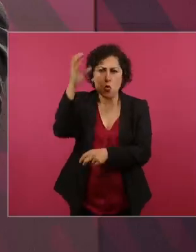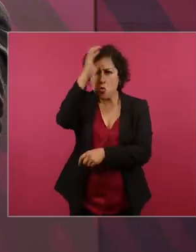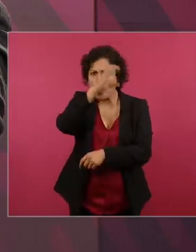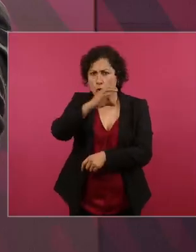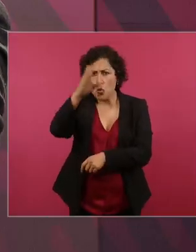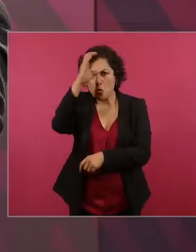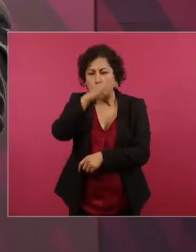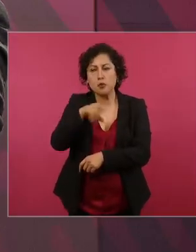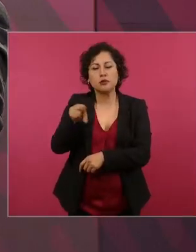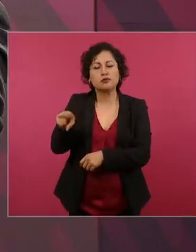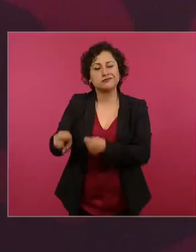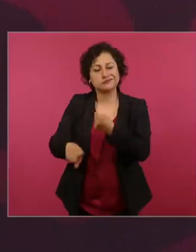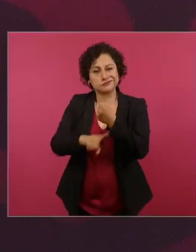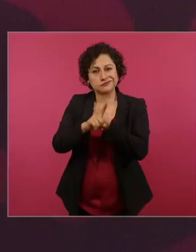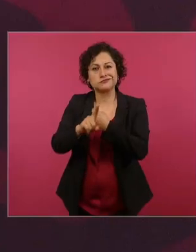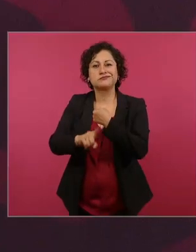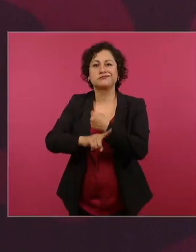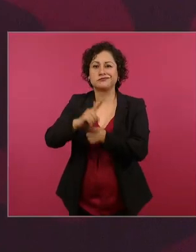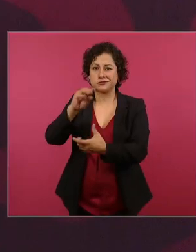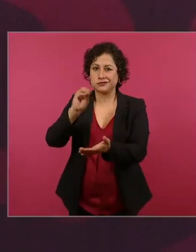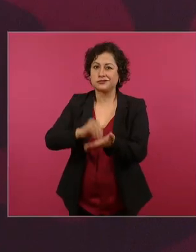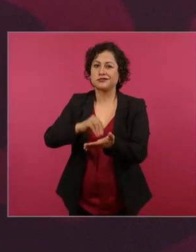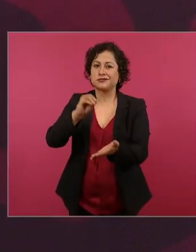Ahora es